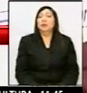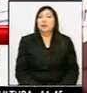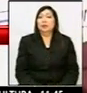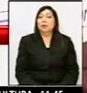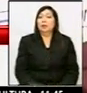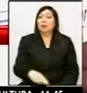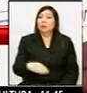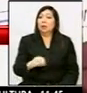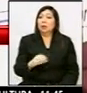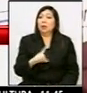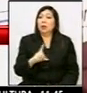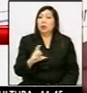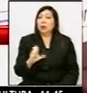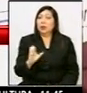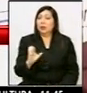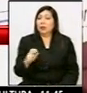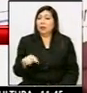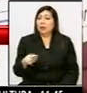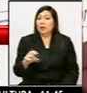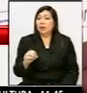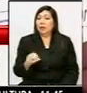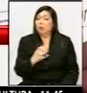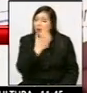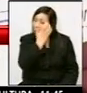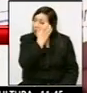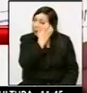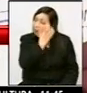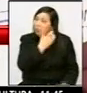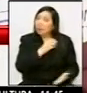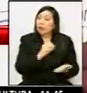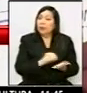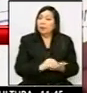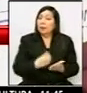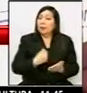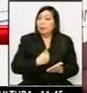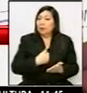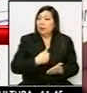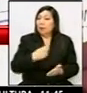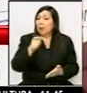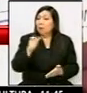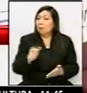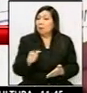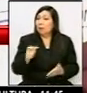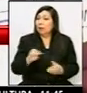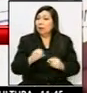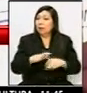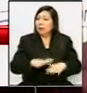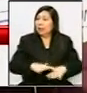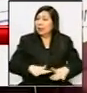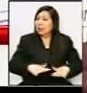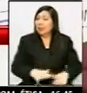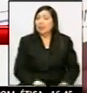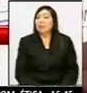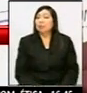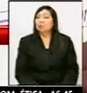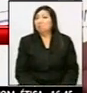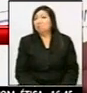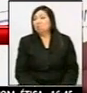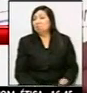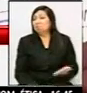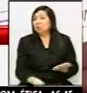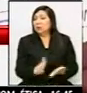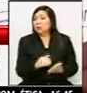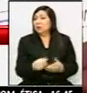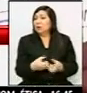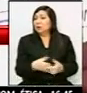Mejía Mollendo, supongo que usted lo conoce muy bien. Además de ello, la propia gente ha ampliado sus tierras y, bueno, a pesar de todo